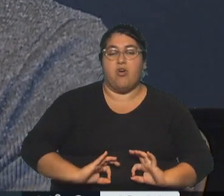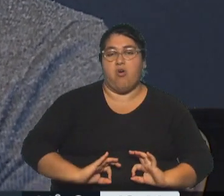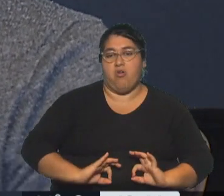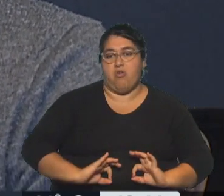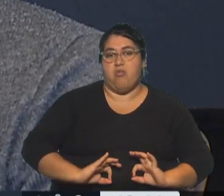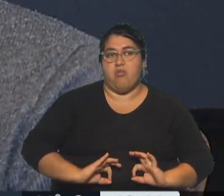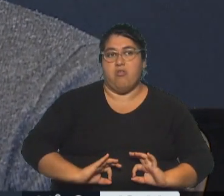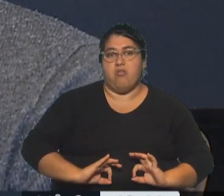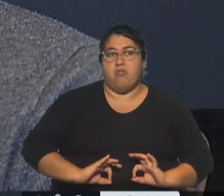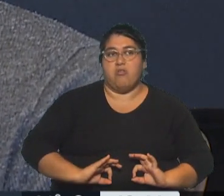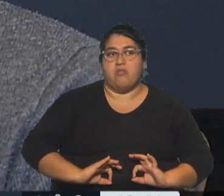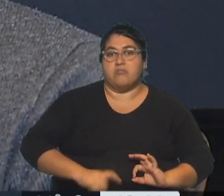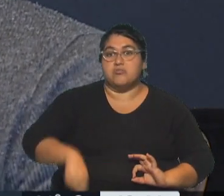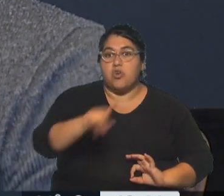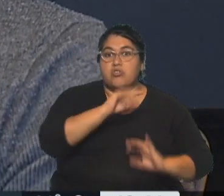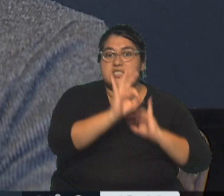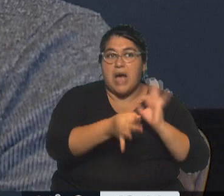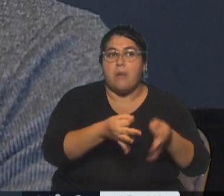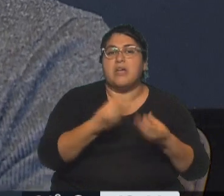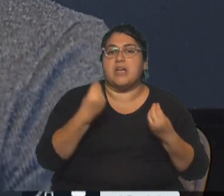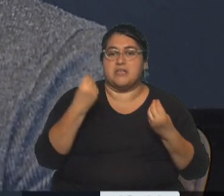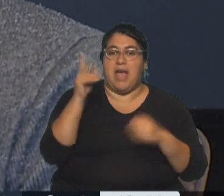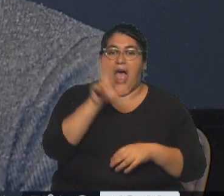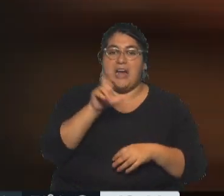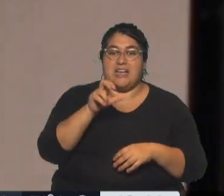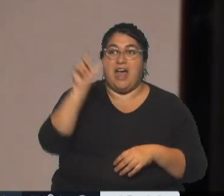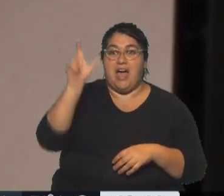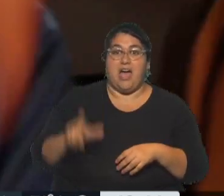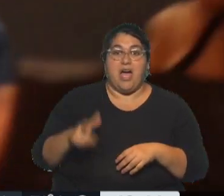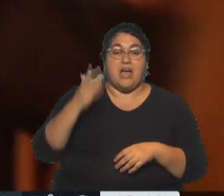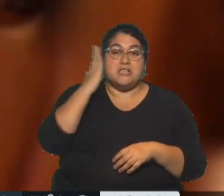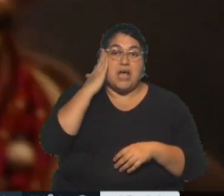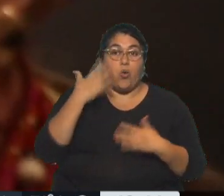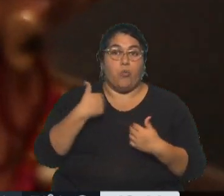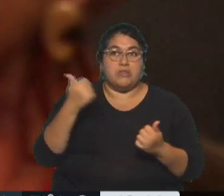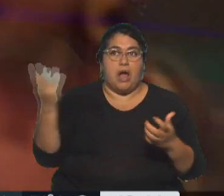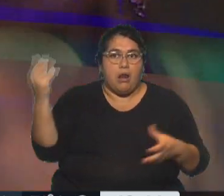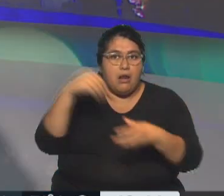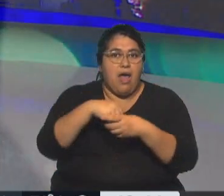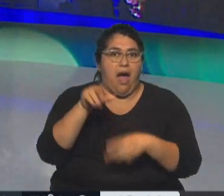sale a la luz que le va a alquilar el departamento una persona que tiene problemas de salud mental.